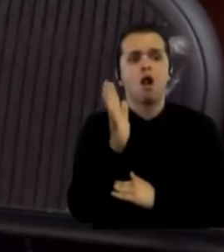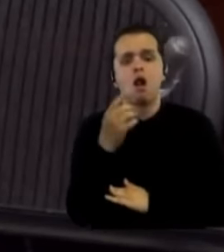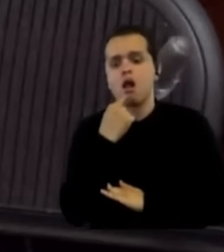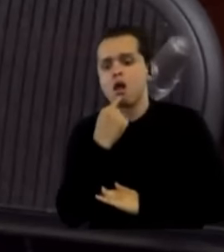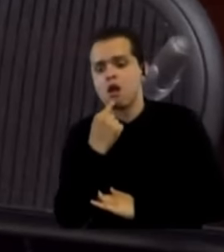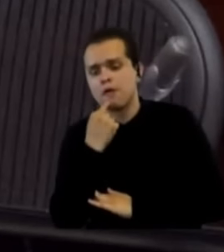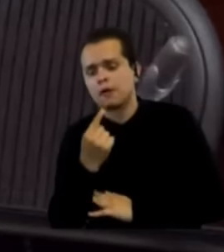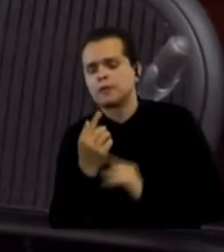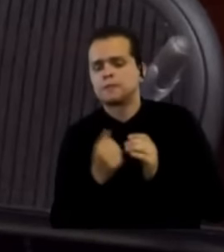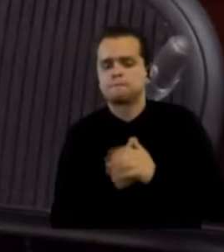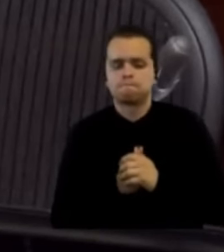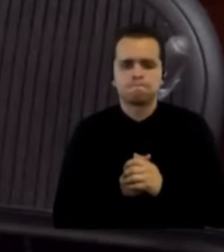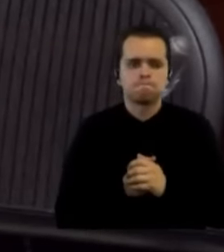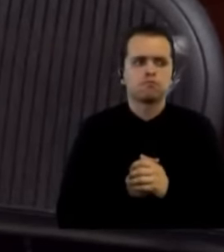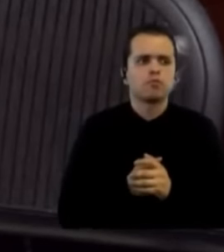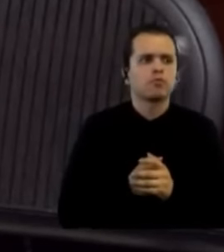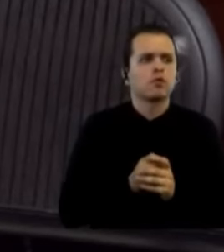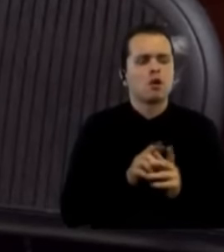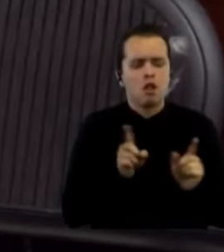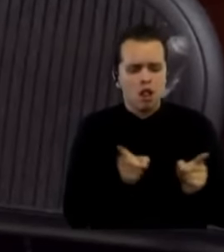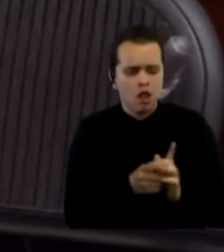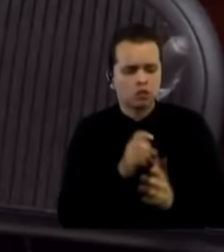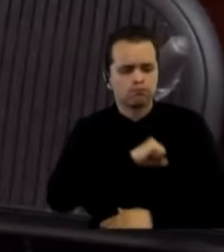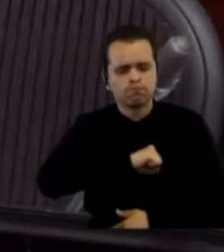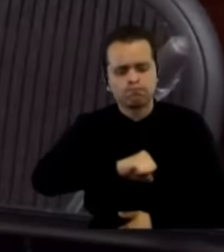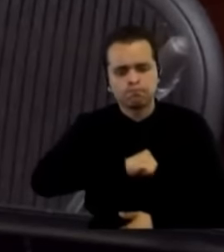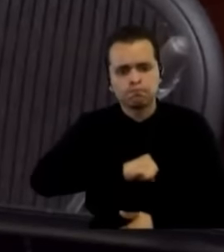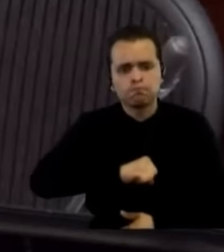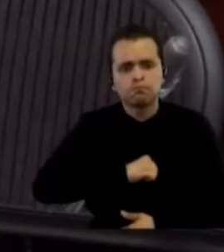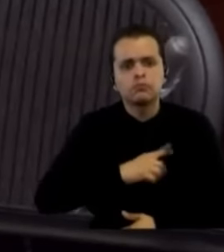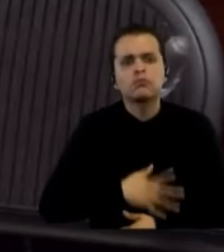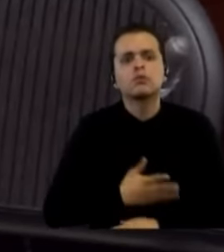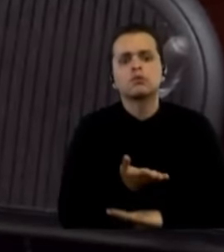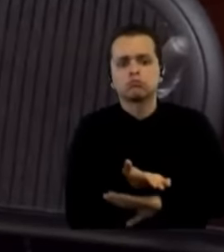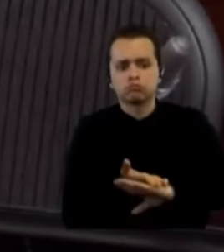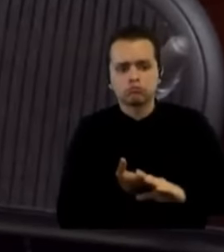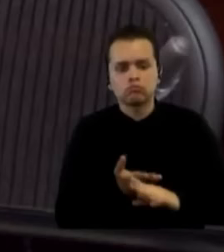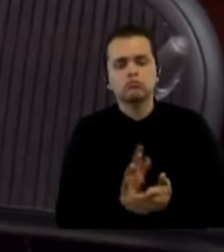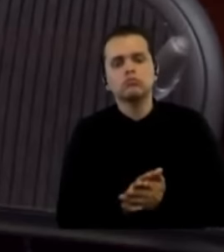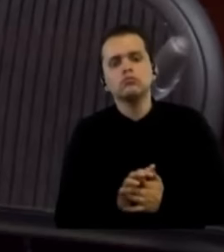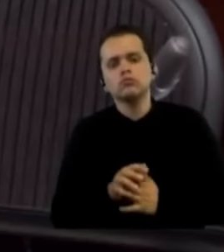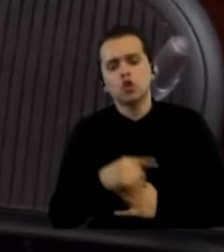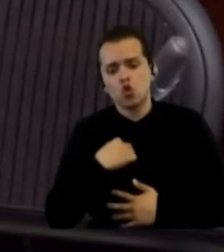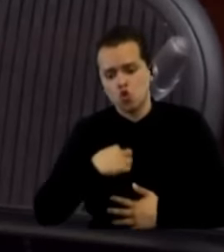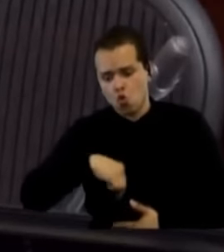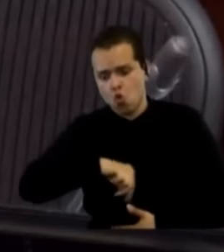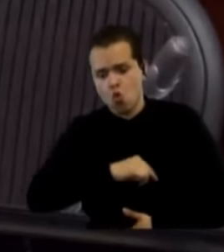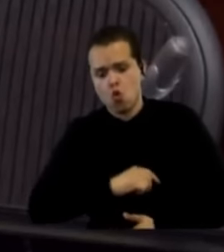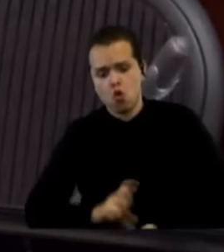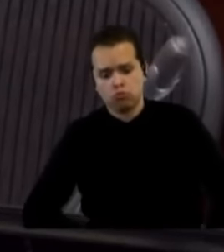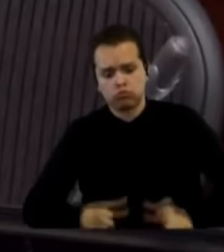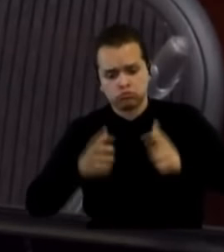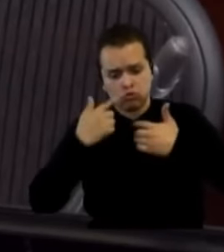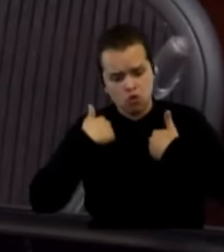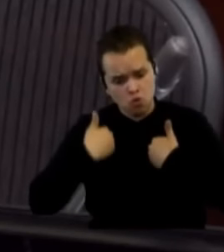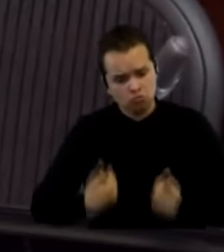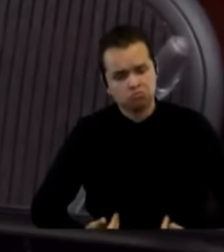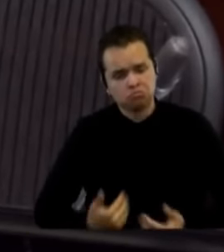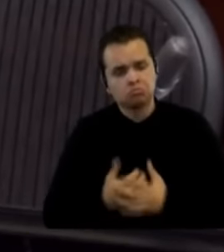deliberada. Es el mínimo derecho que se exige como representantes de la sociedad